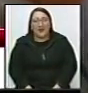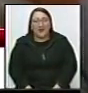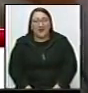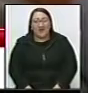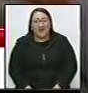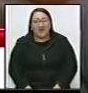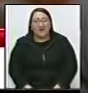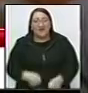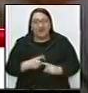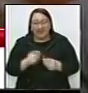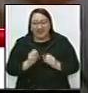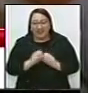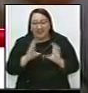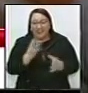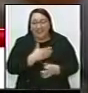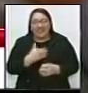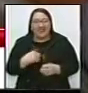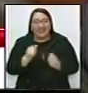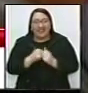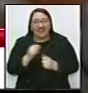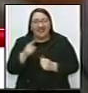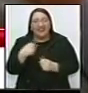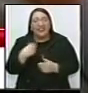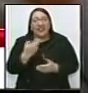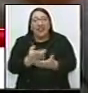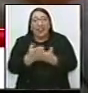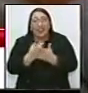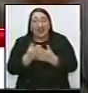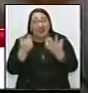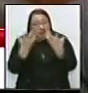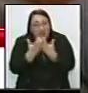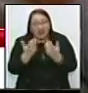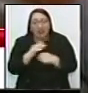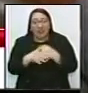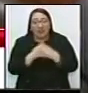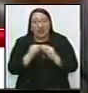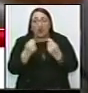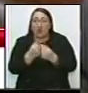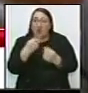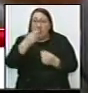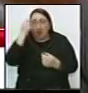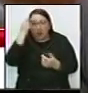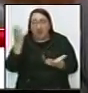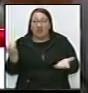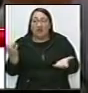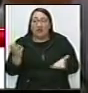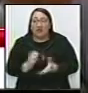Pero es evidente, presidente, que en eso hay que reclamar coherencia justamente a todas las bancadas.